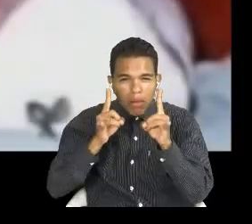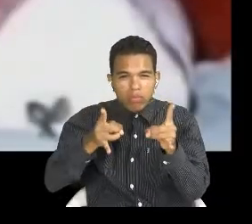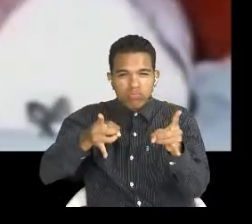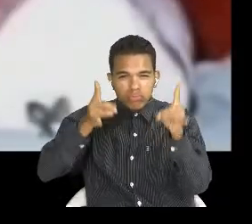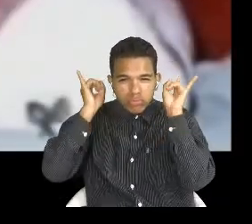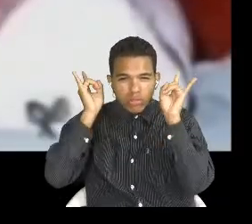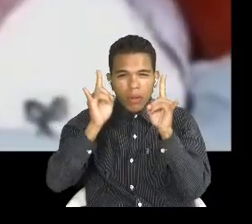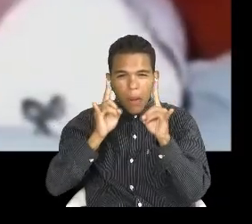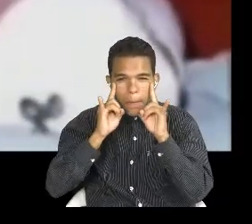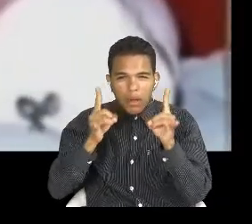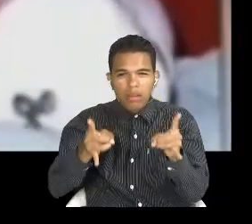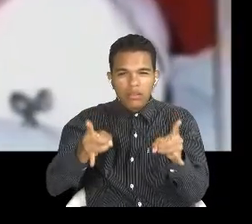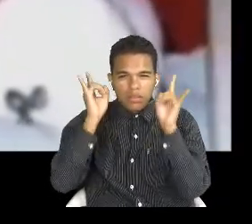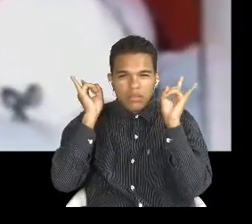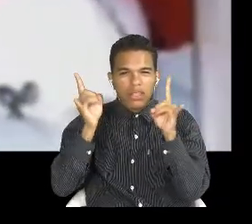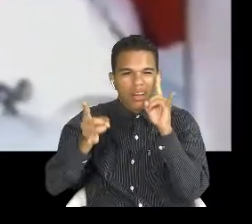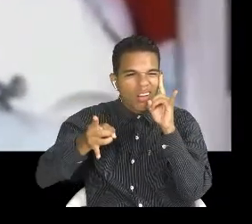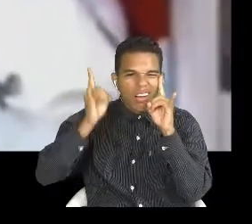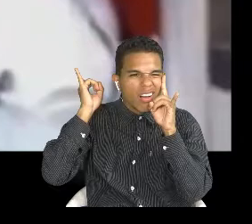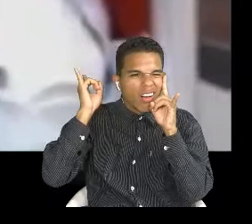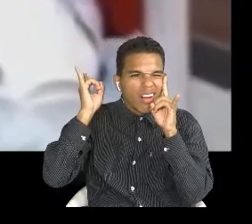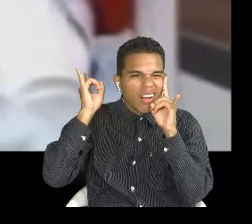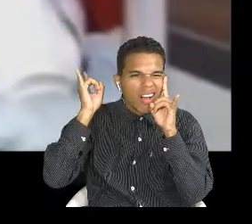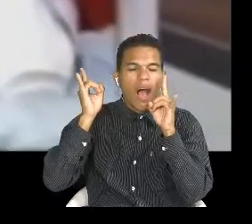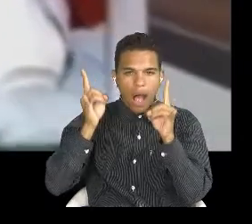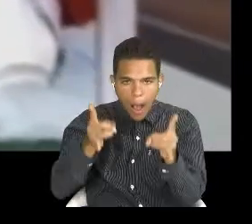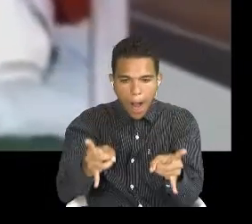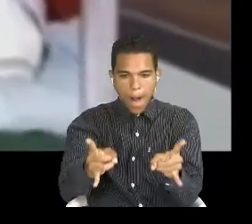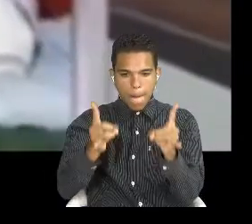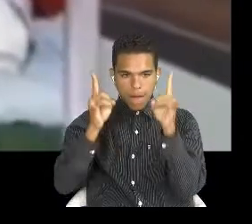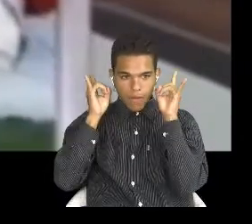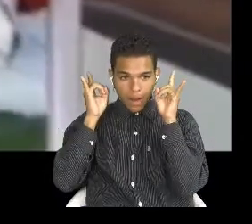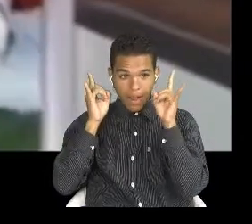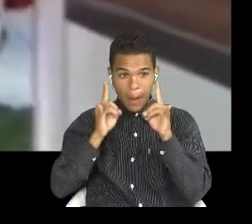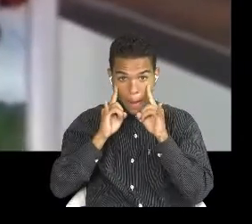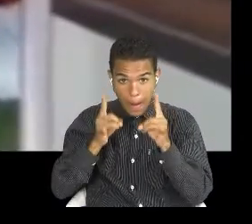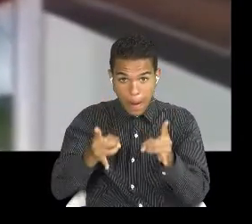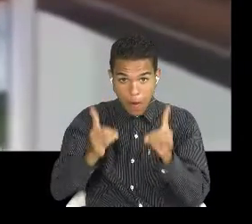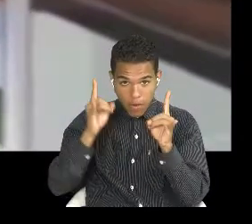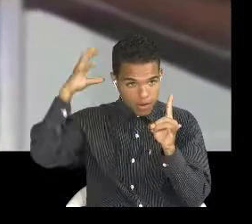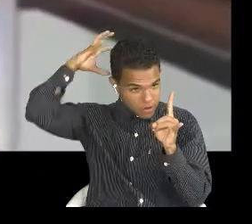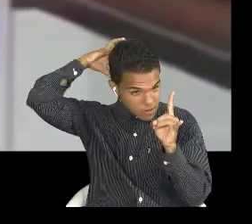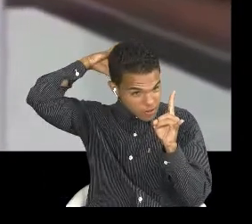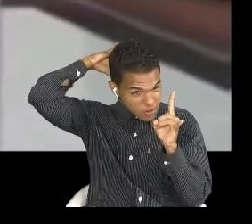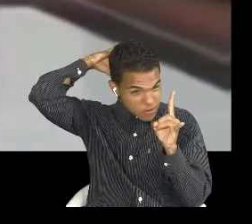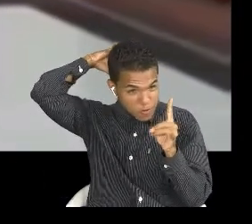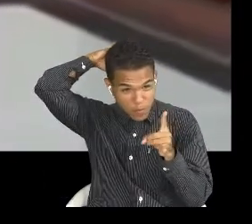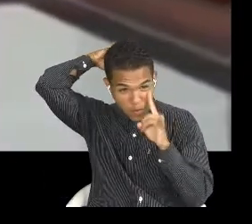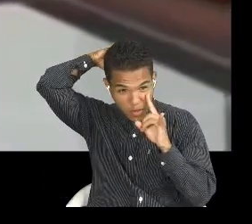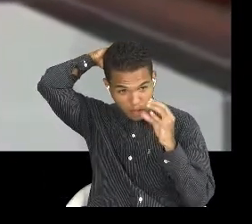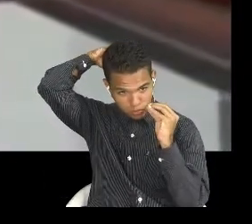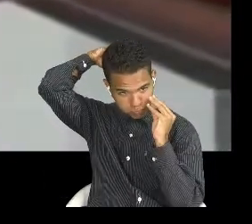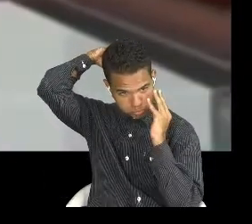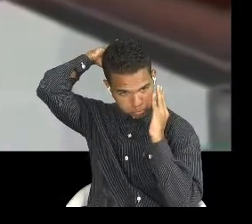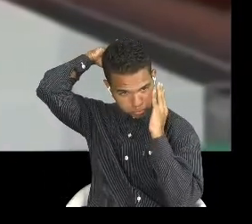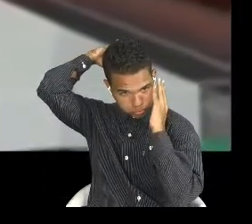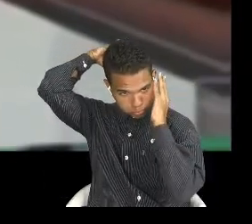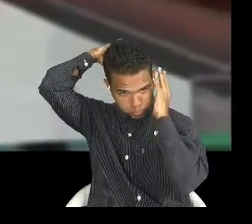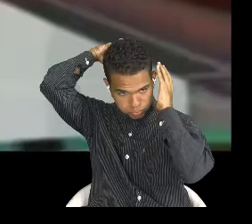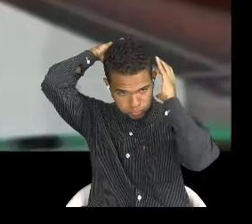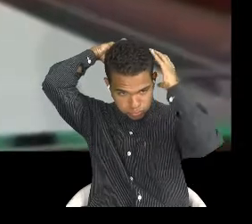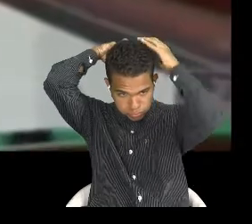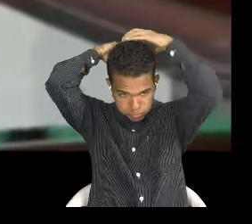las imágenes correctamente. A medida que el nervio óptico se deteriora, con el paso de los años llega a quedar